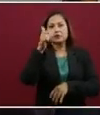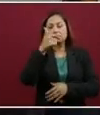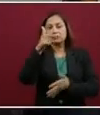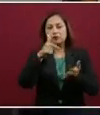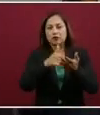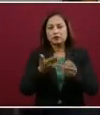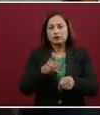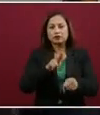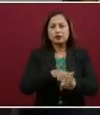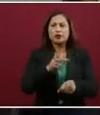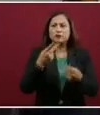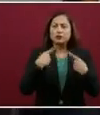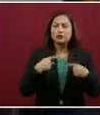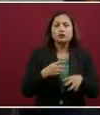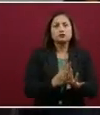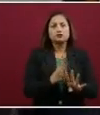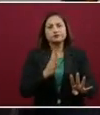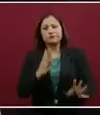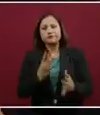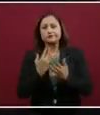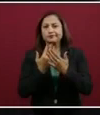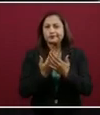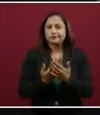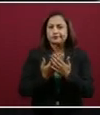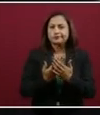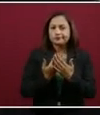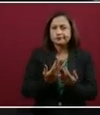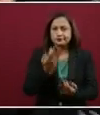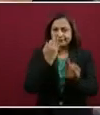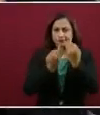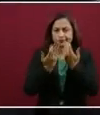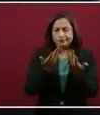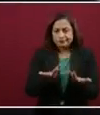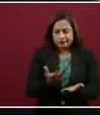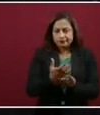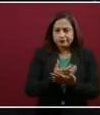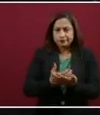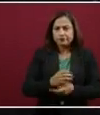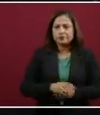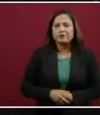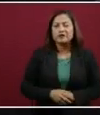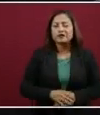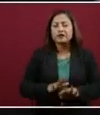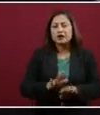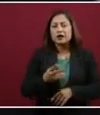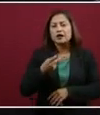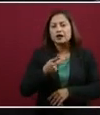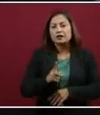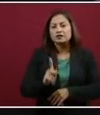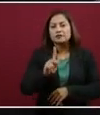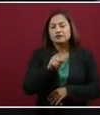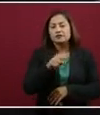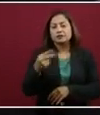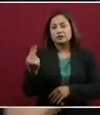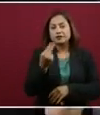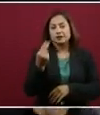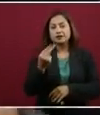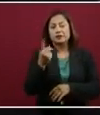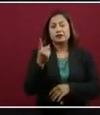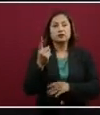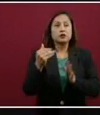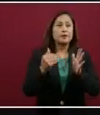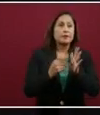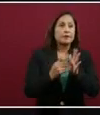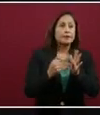hay que recuperar y rescatar. Pero también el día de hoy, más o menos va a haber 490 mil consultas. Hoy